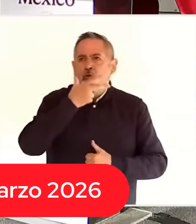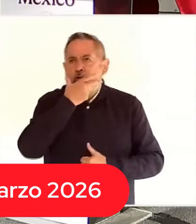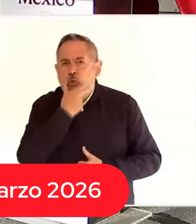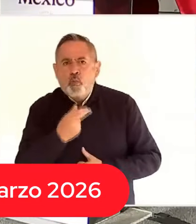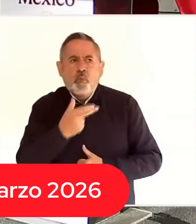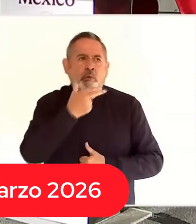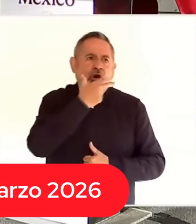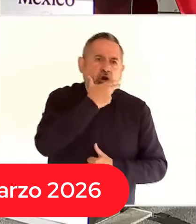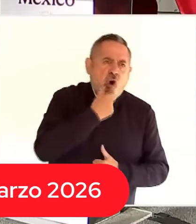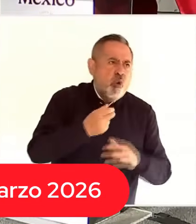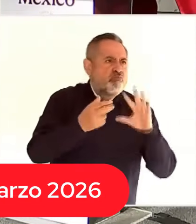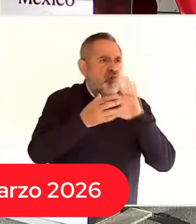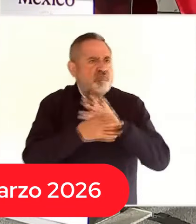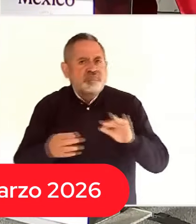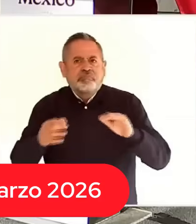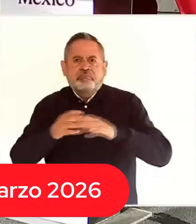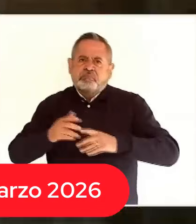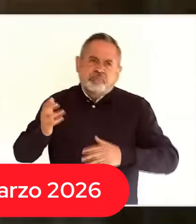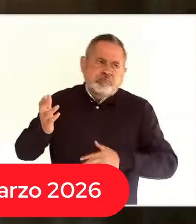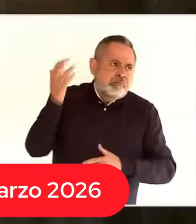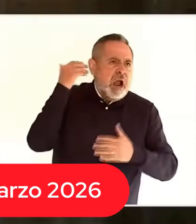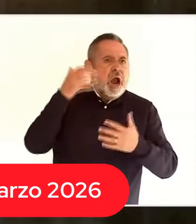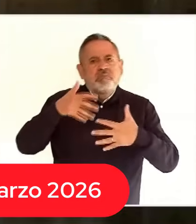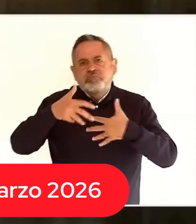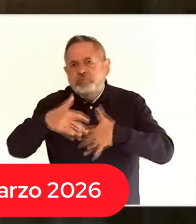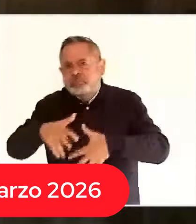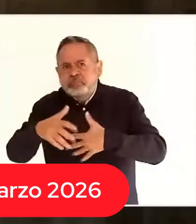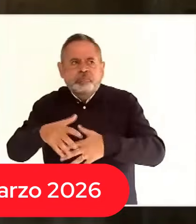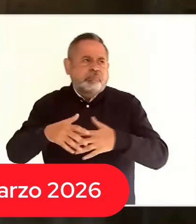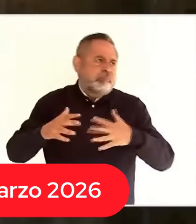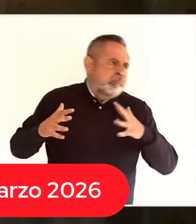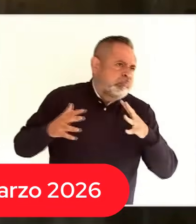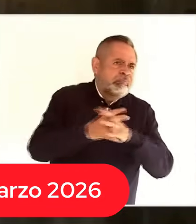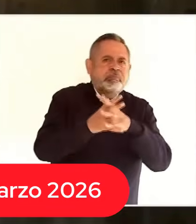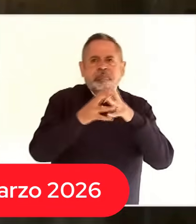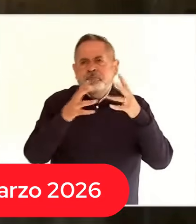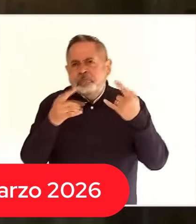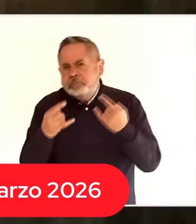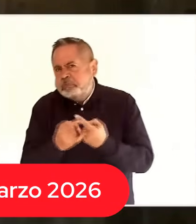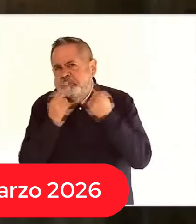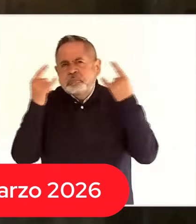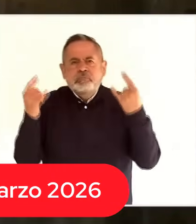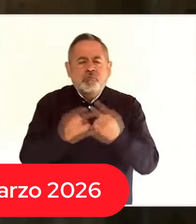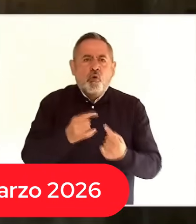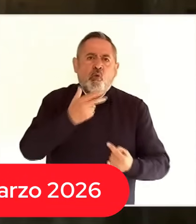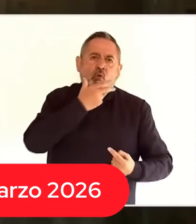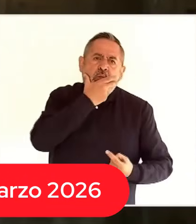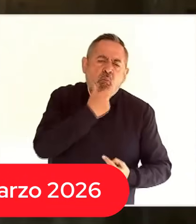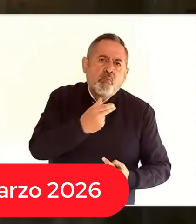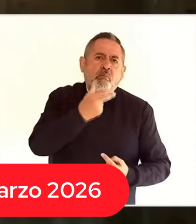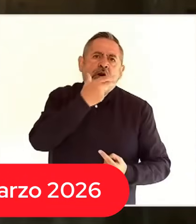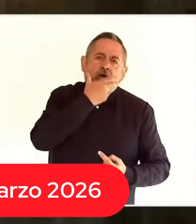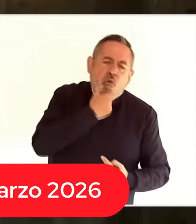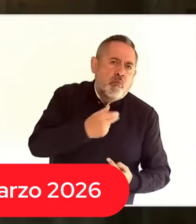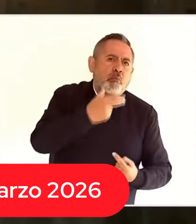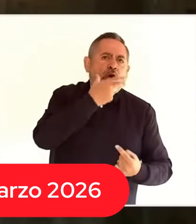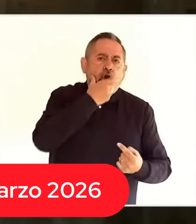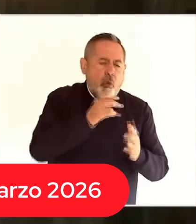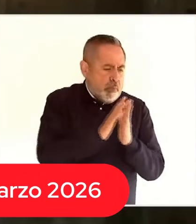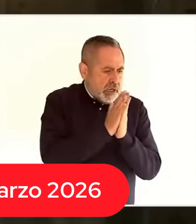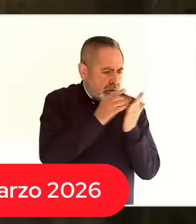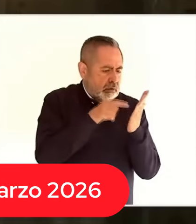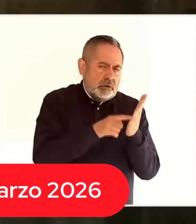proclaman gestas e historias. México ha tenido los